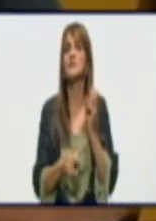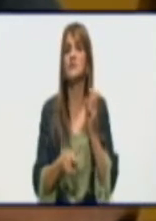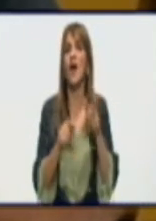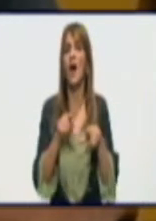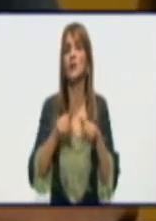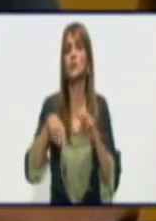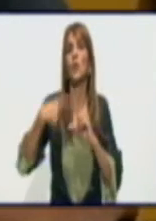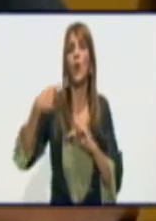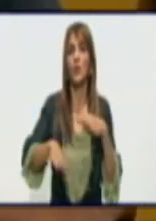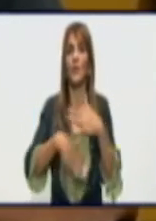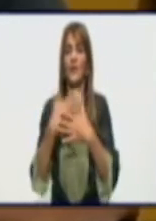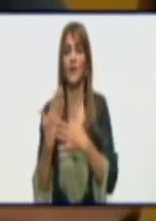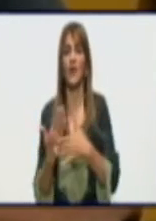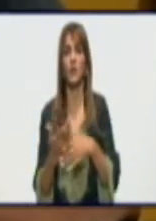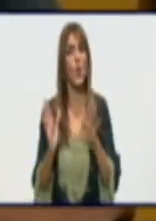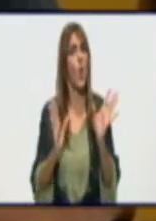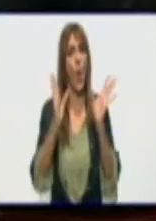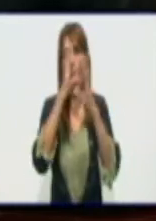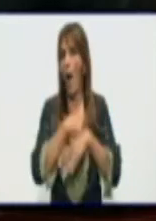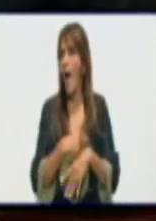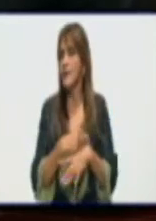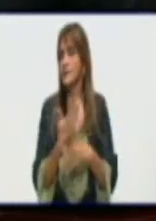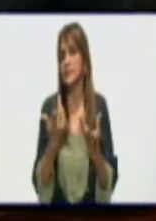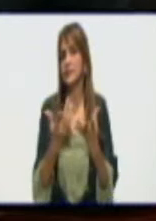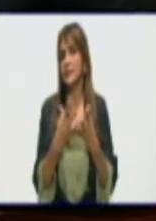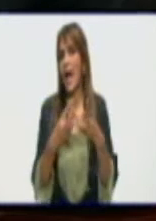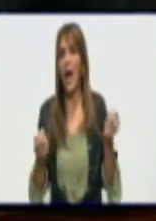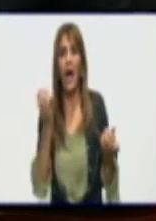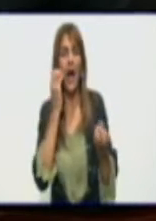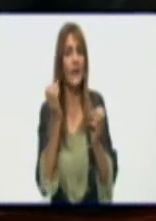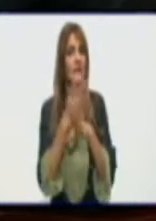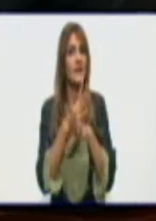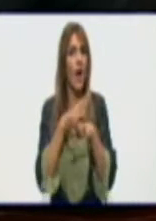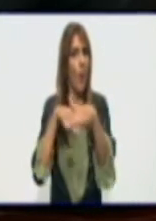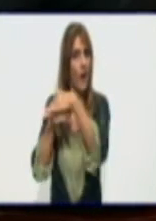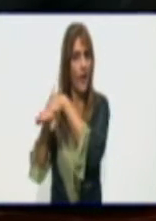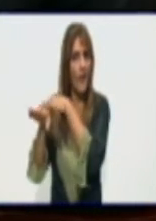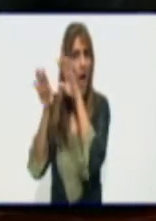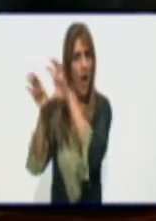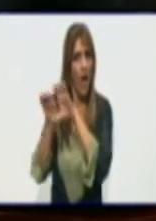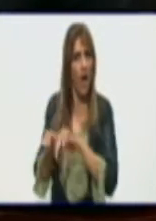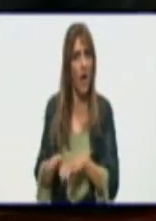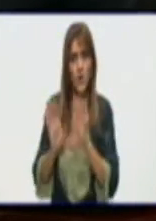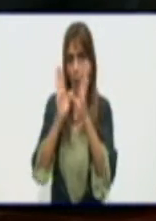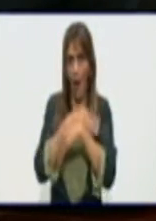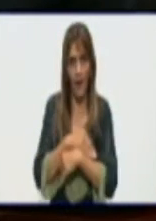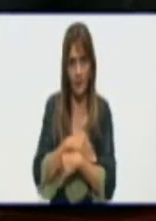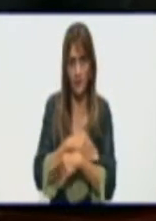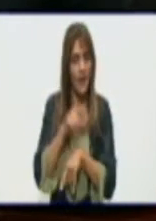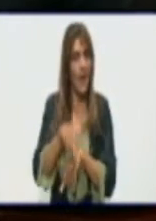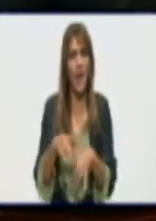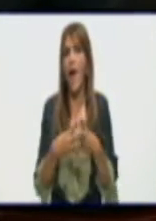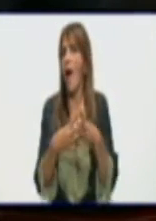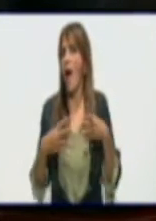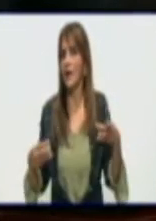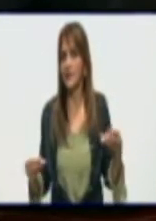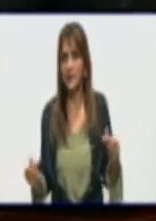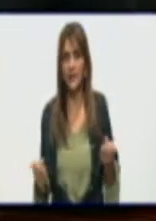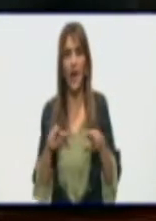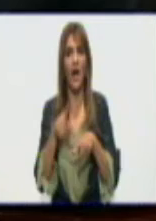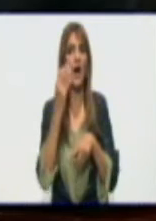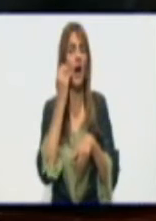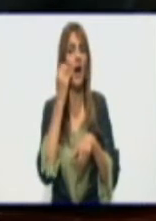consumo diario de harina. Es decir, que no hay harina almacenada, no hay nada. Es decir, que la harina mía de yo trabajar mañana, o la tiran hoy o me la dan